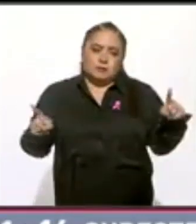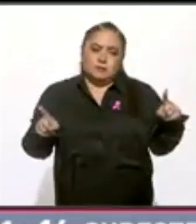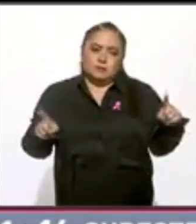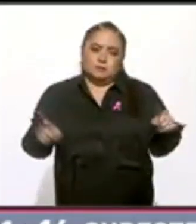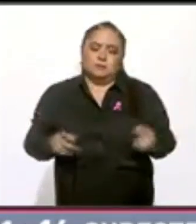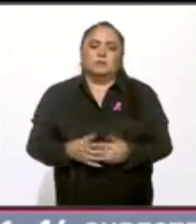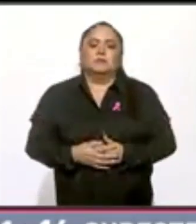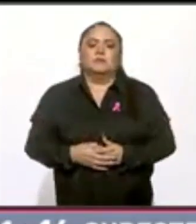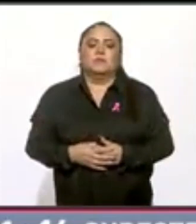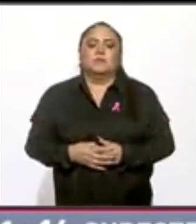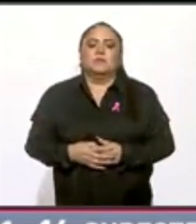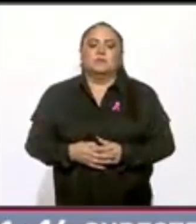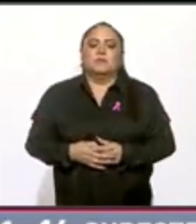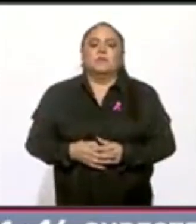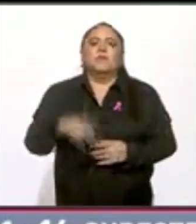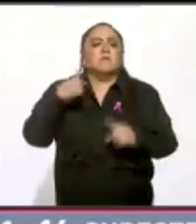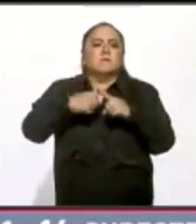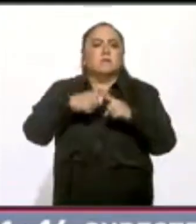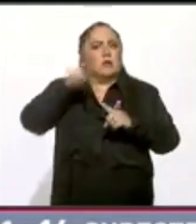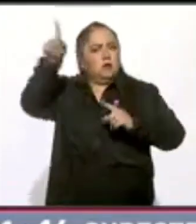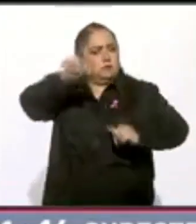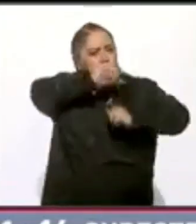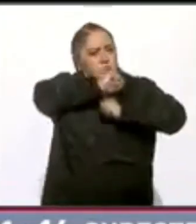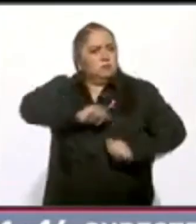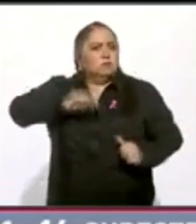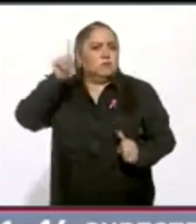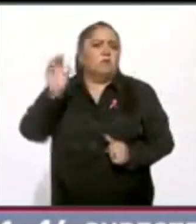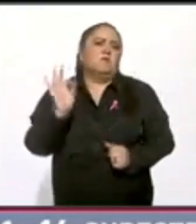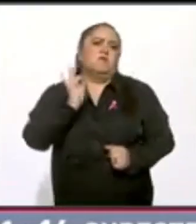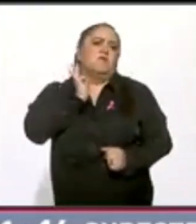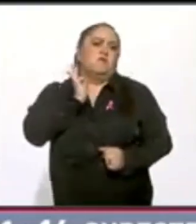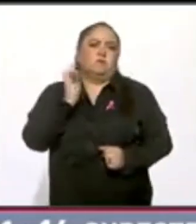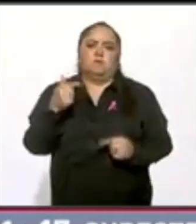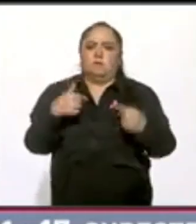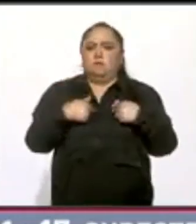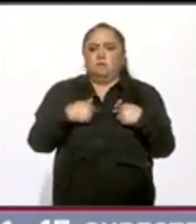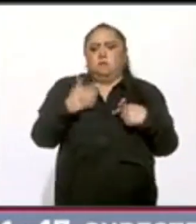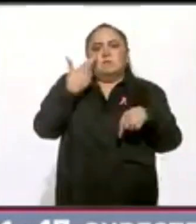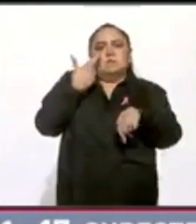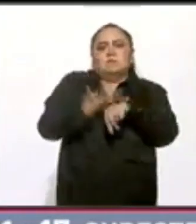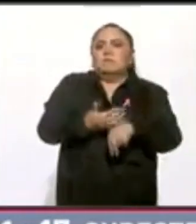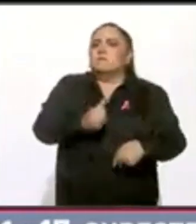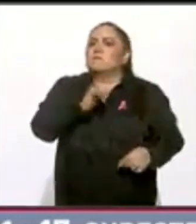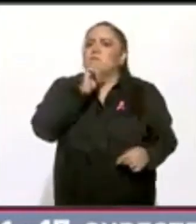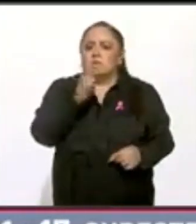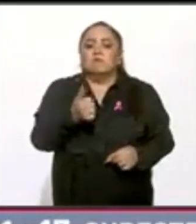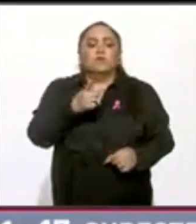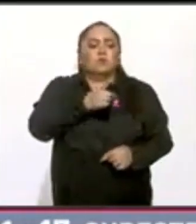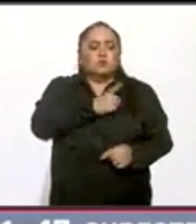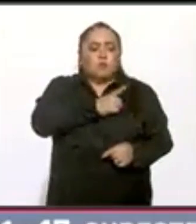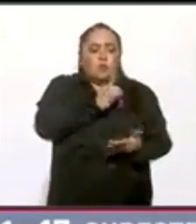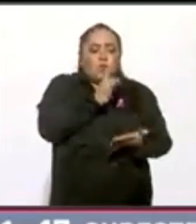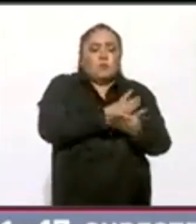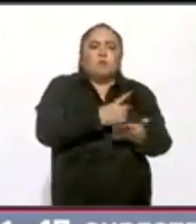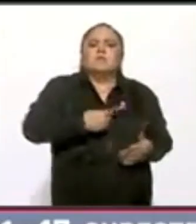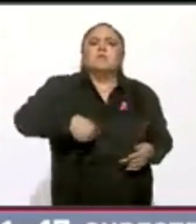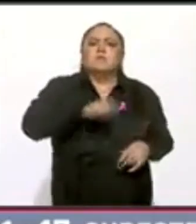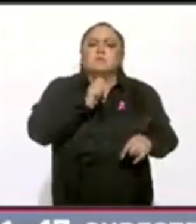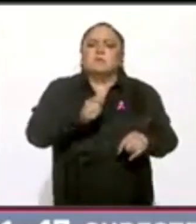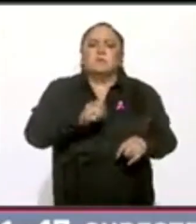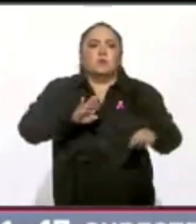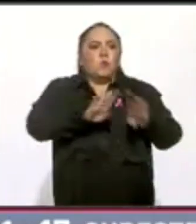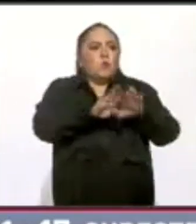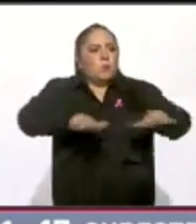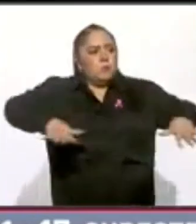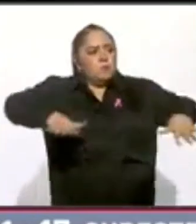las circunstancias de las pruebas, pues es la fiscalía la que tiene que determinar, no nos corresponde a nosotros. A nosotros lo que nos corresponde pues es cambiar la